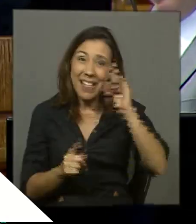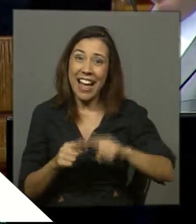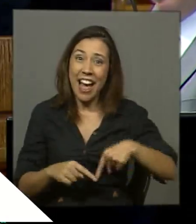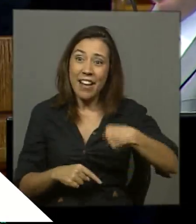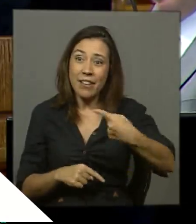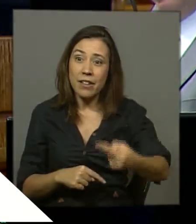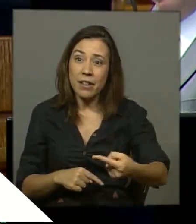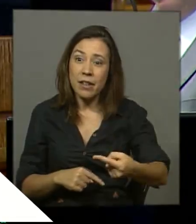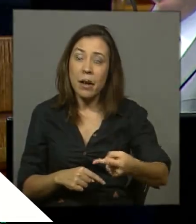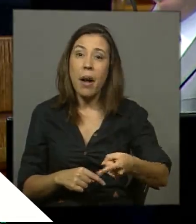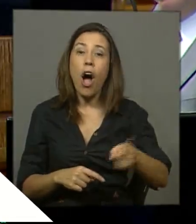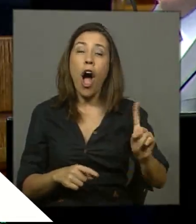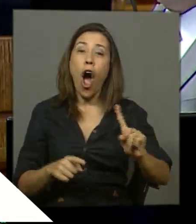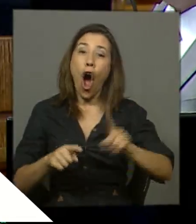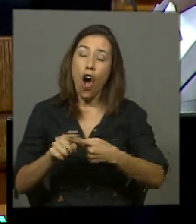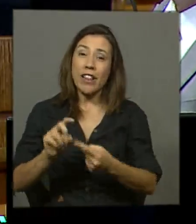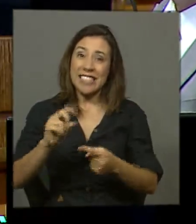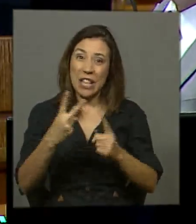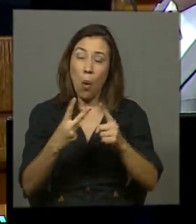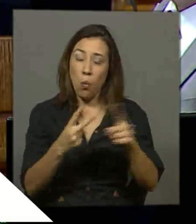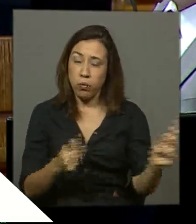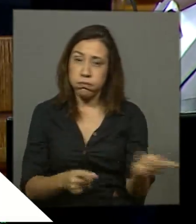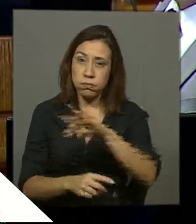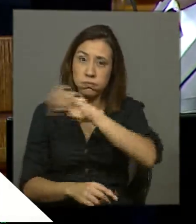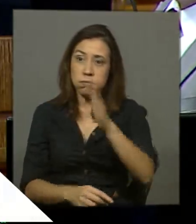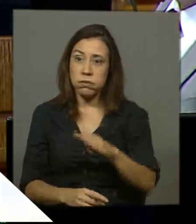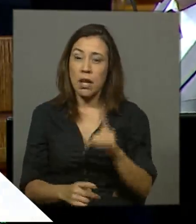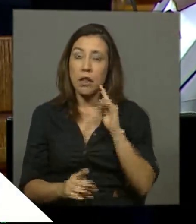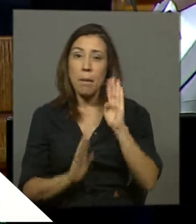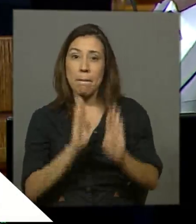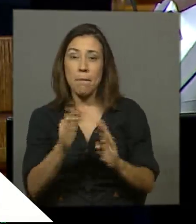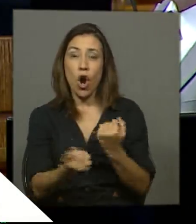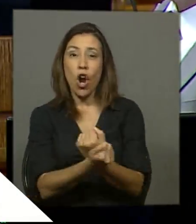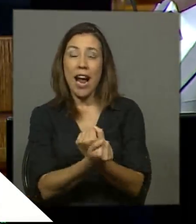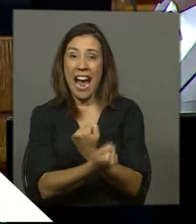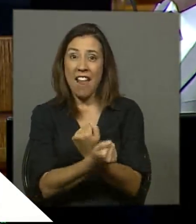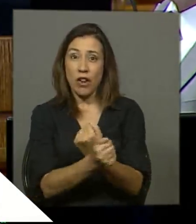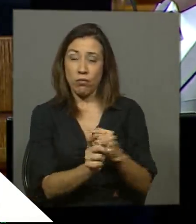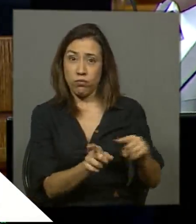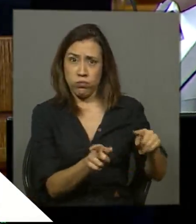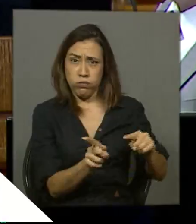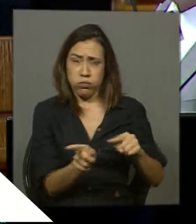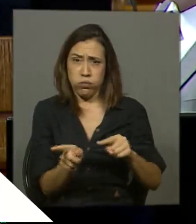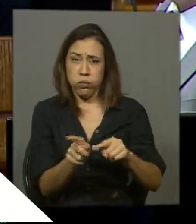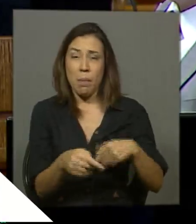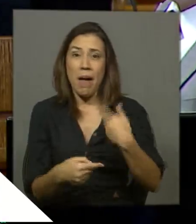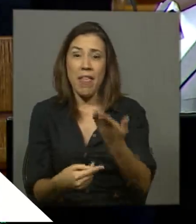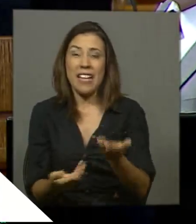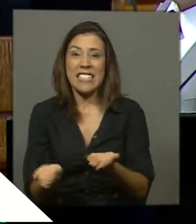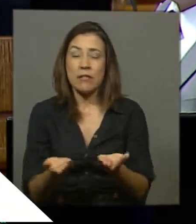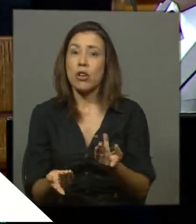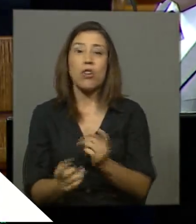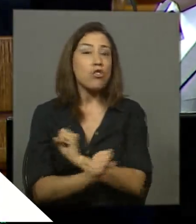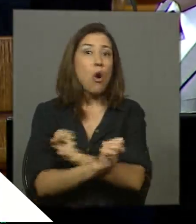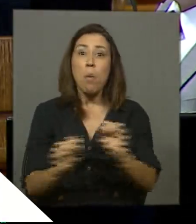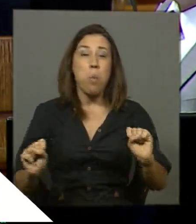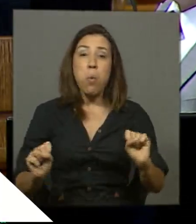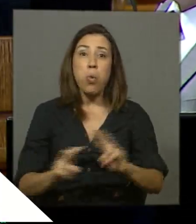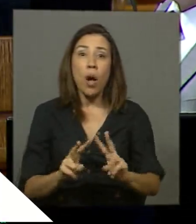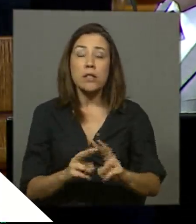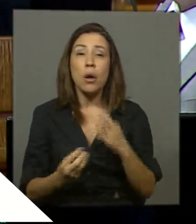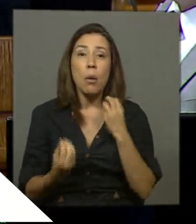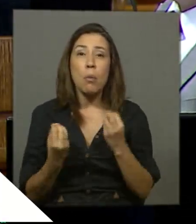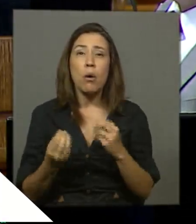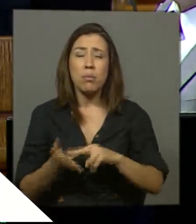siguiente enviaron a otra brigada esta vez resguardada por carabineros a reponer el servicio pero tampoco pudieron hacerlo